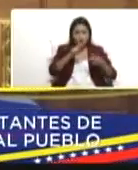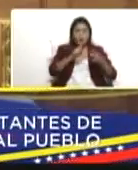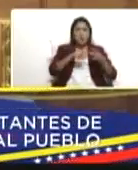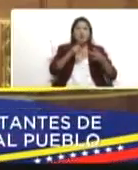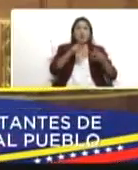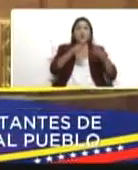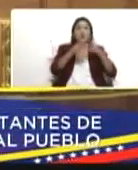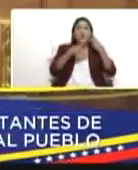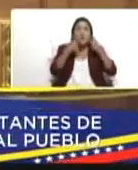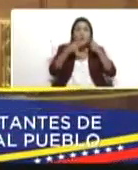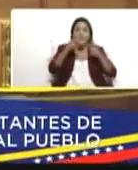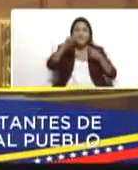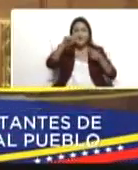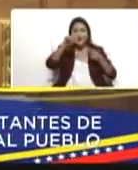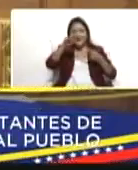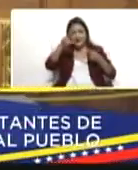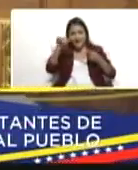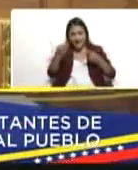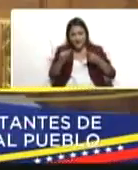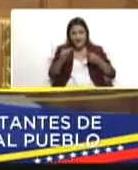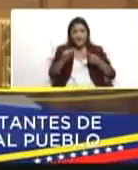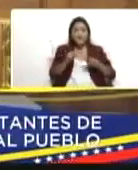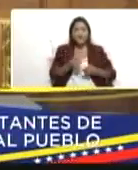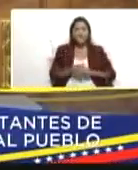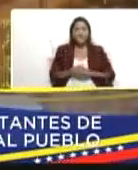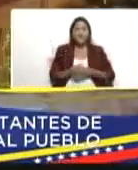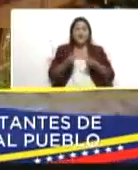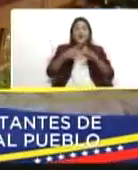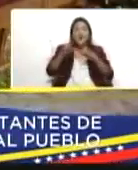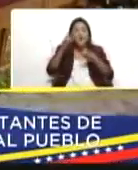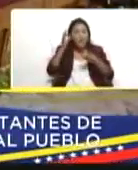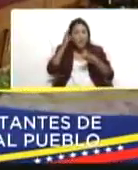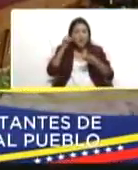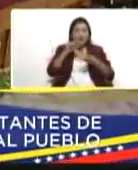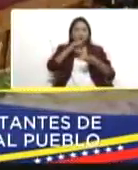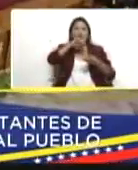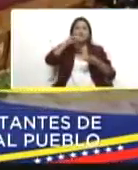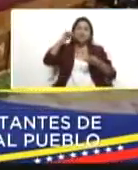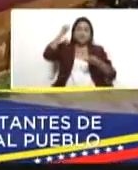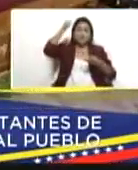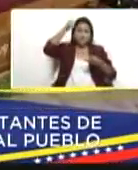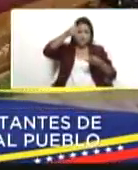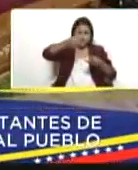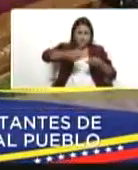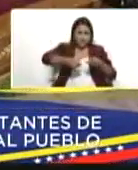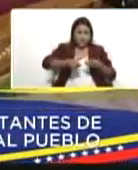el partido de María León el partido histórico